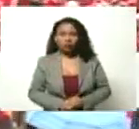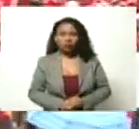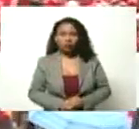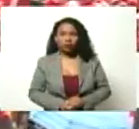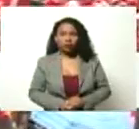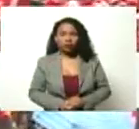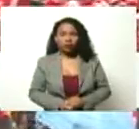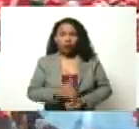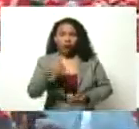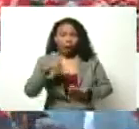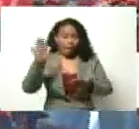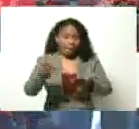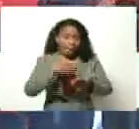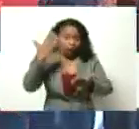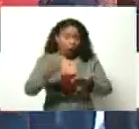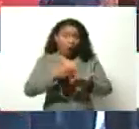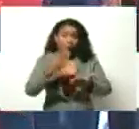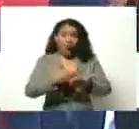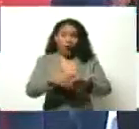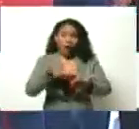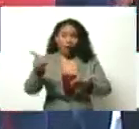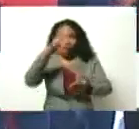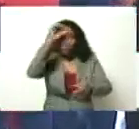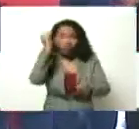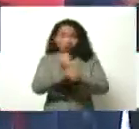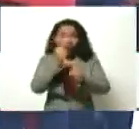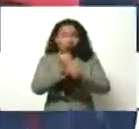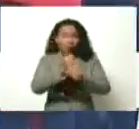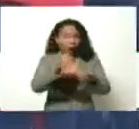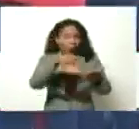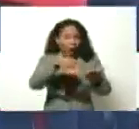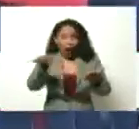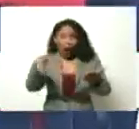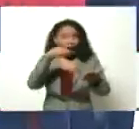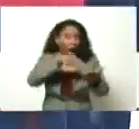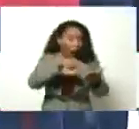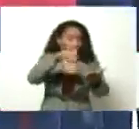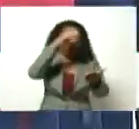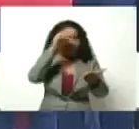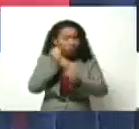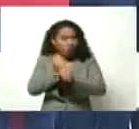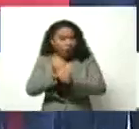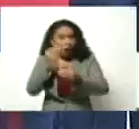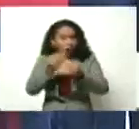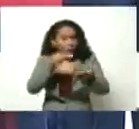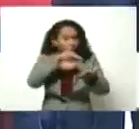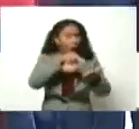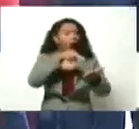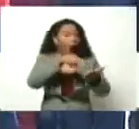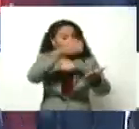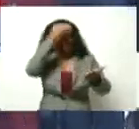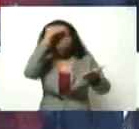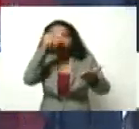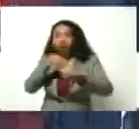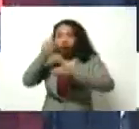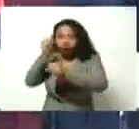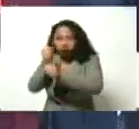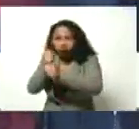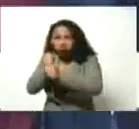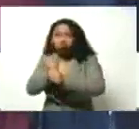este Manuel es el que nos va a guiar el trabajo que vamos a hacer de aquí en adelante ustedes saben